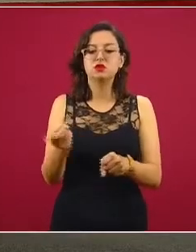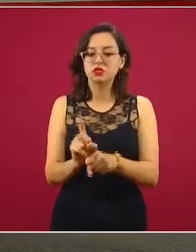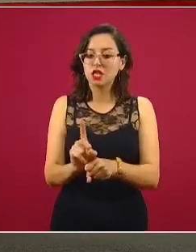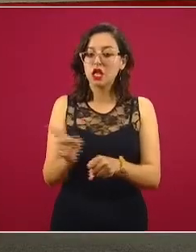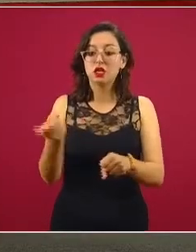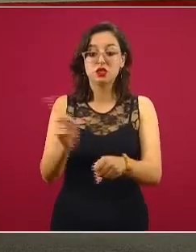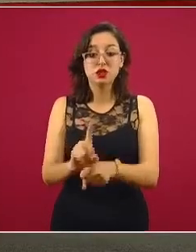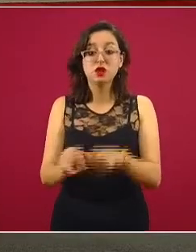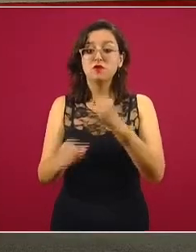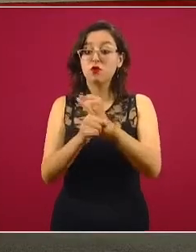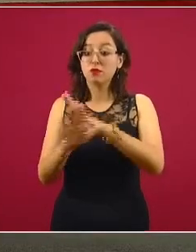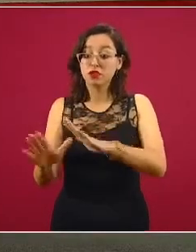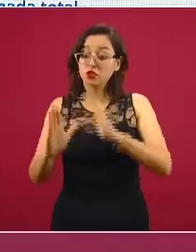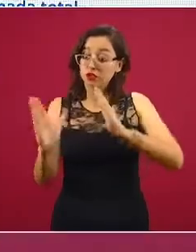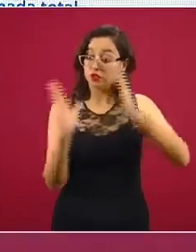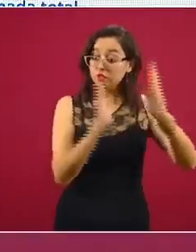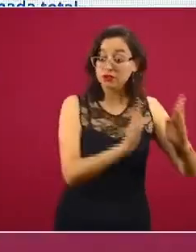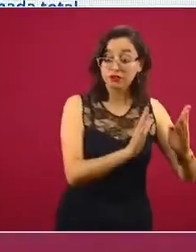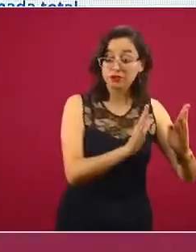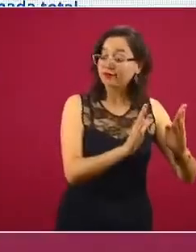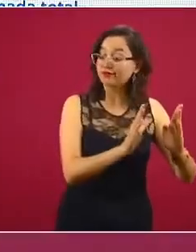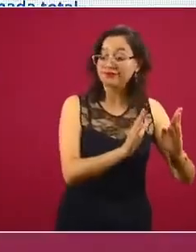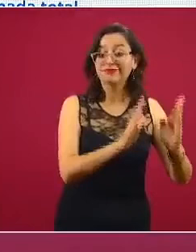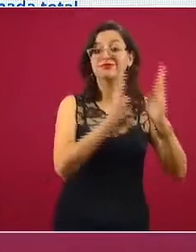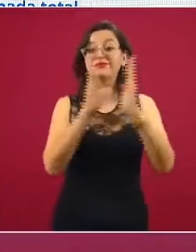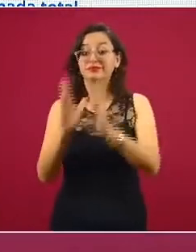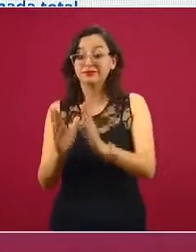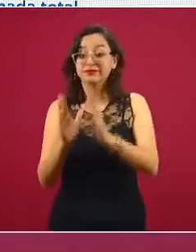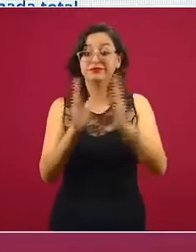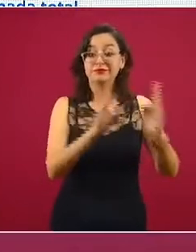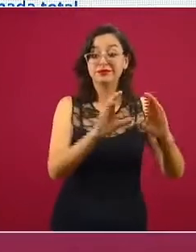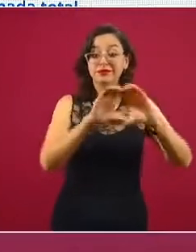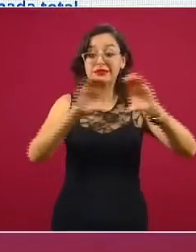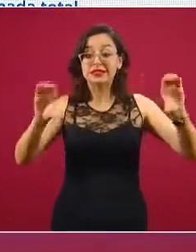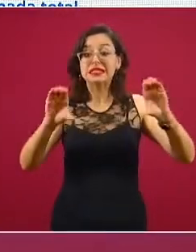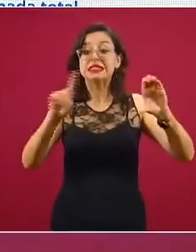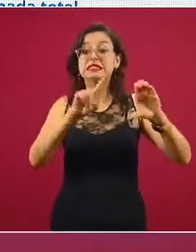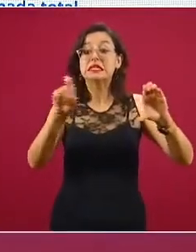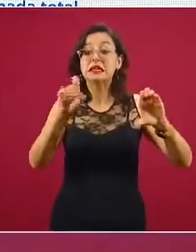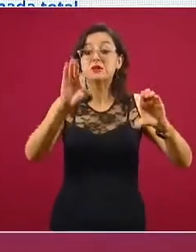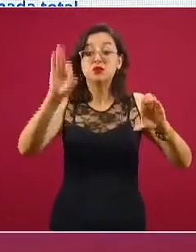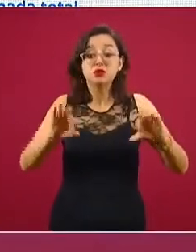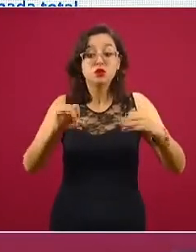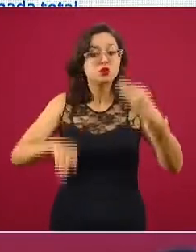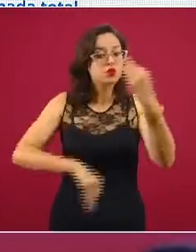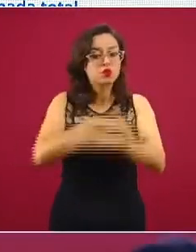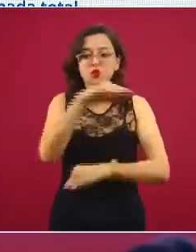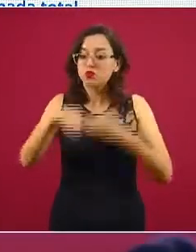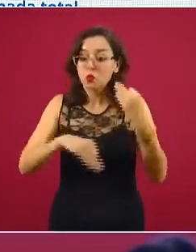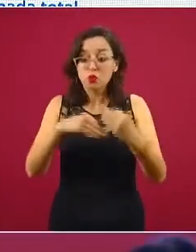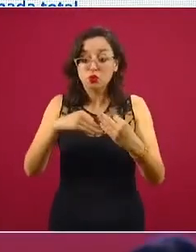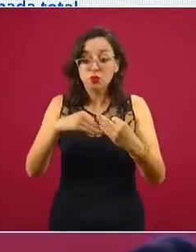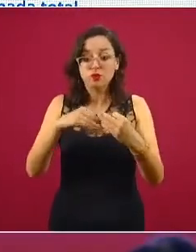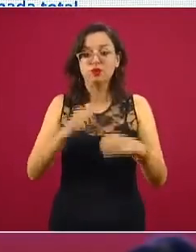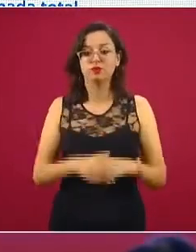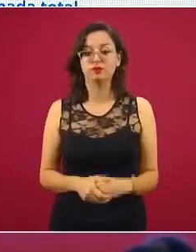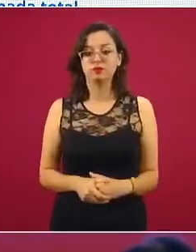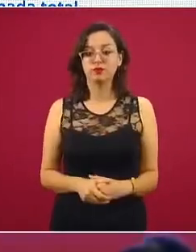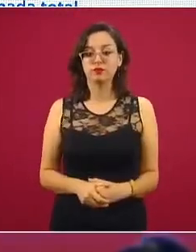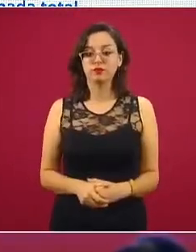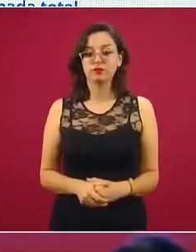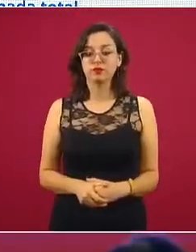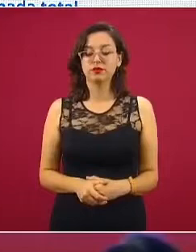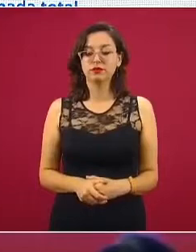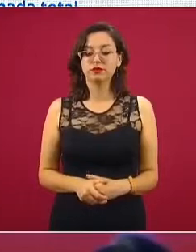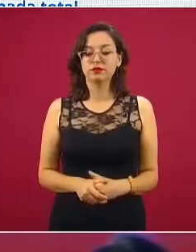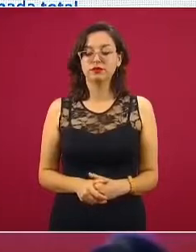no es de aquí, es de aquí y aquí, es el todo. ¿Sí?